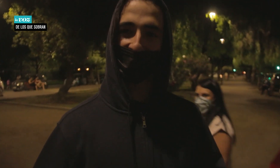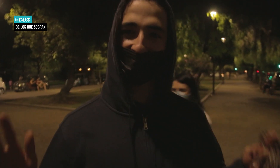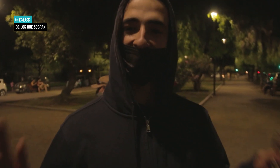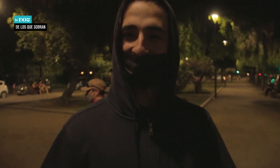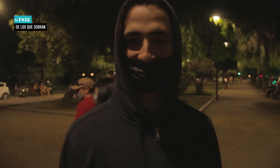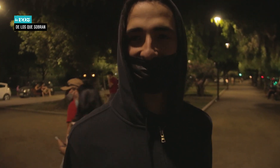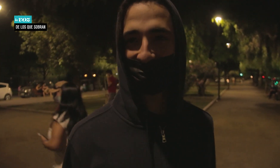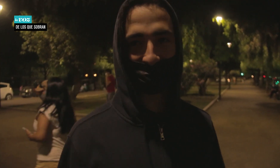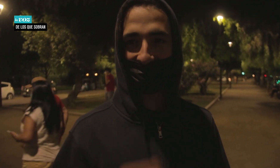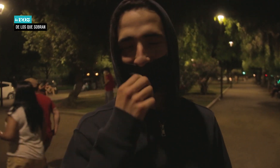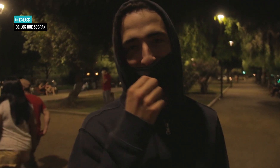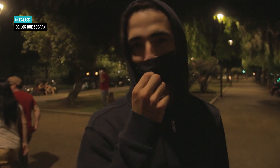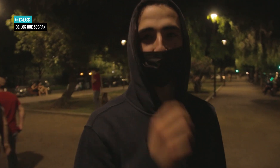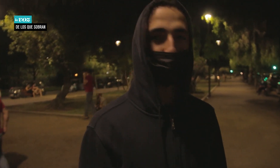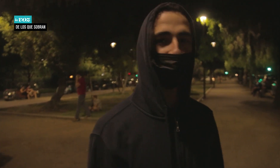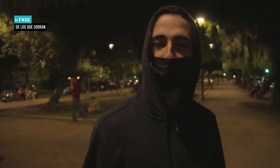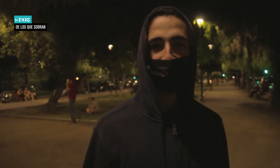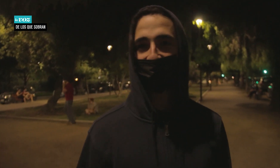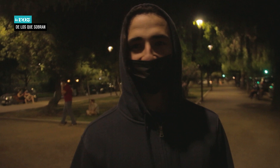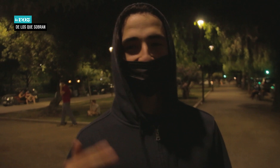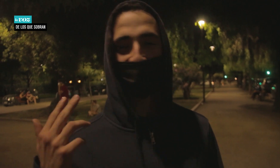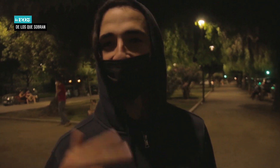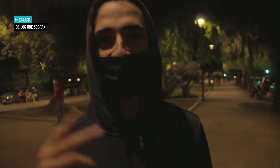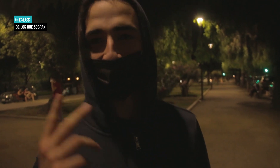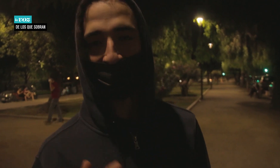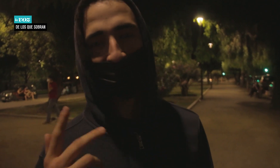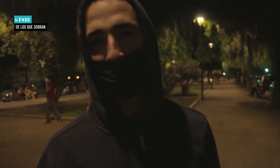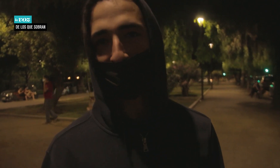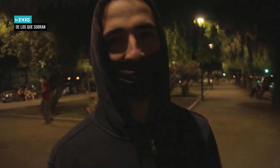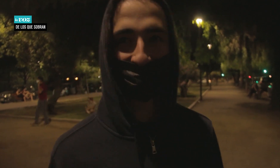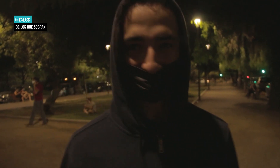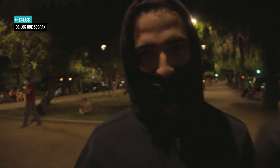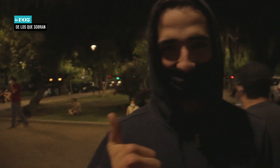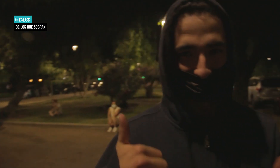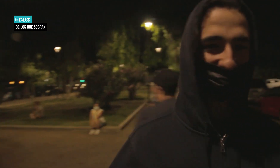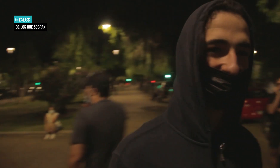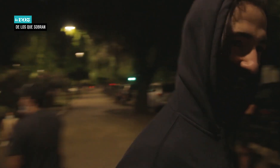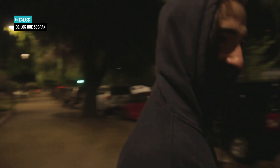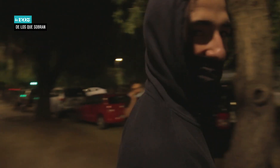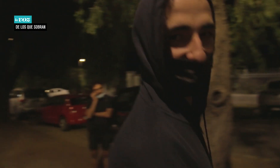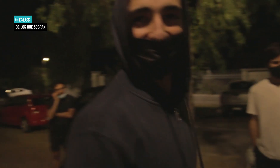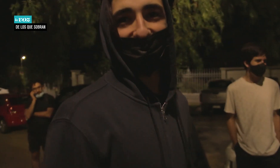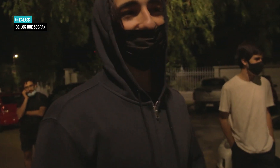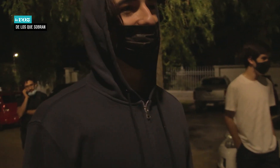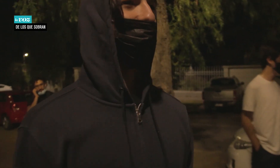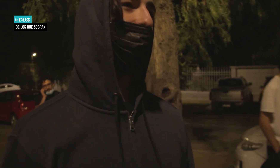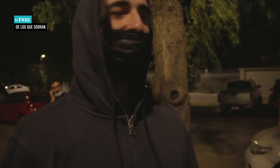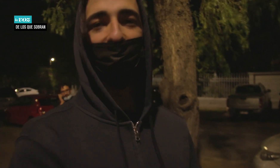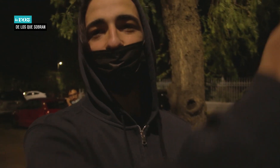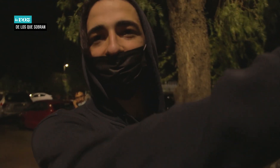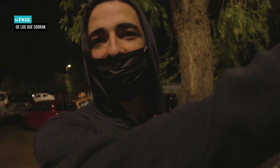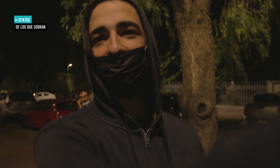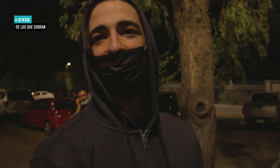Que baje que haya tanta gente acá, encuentro una mierda. La gente nunca aprende. Eso. ¿Por qué? ¿En qué sentido?